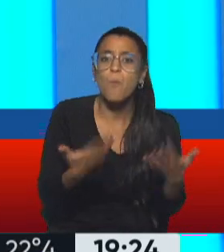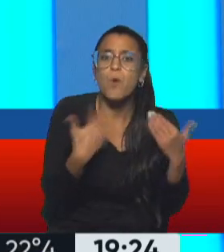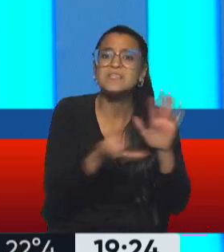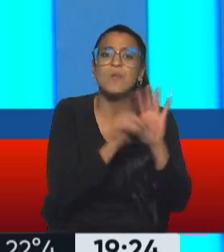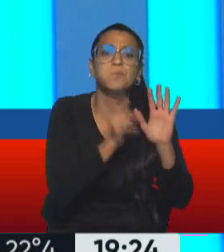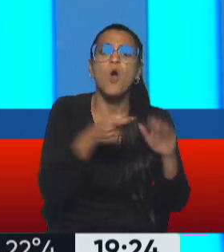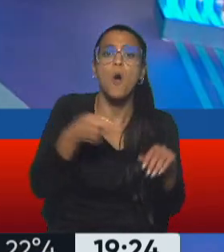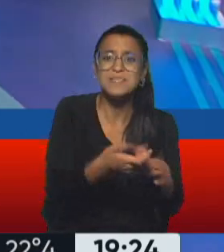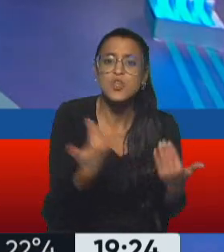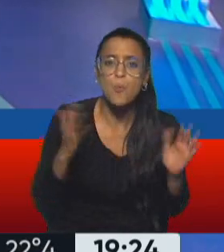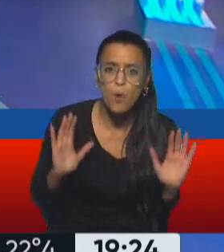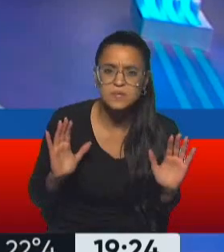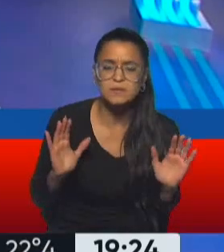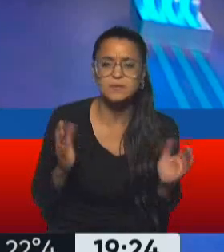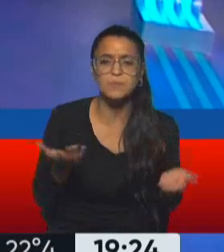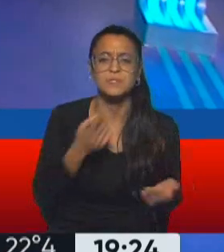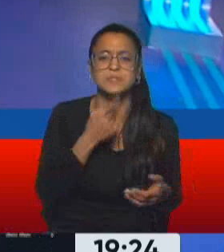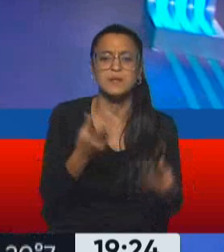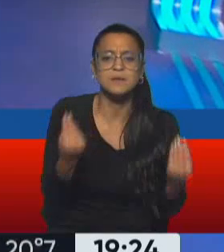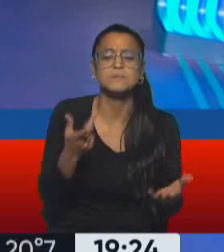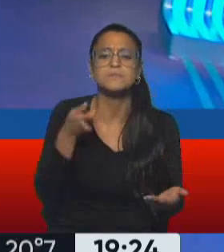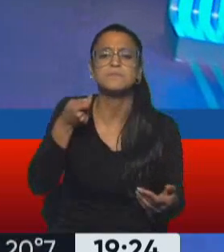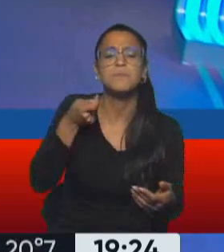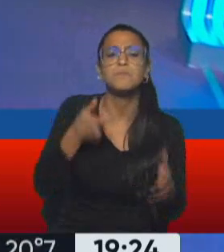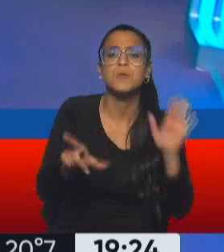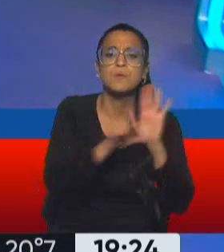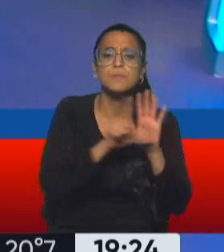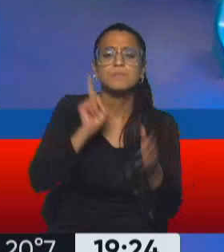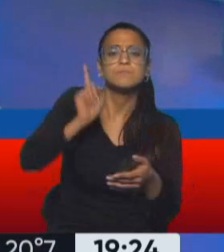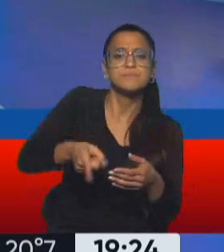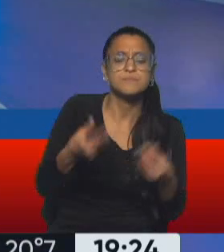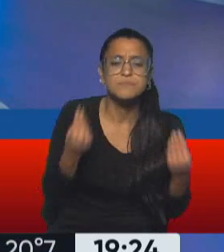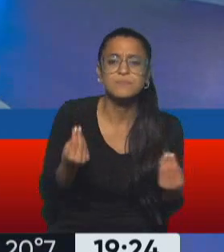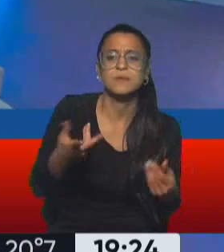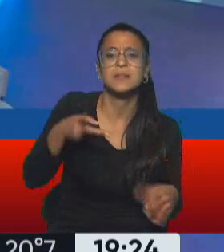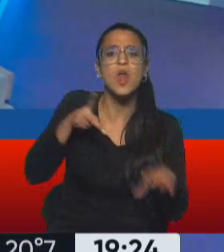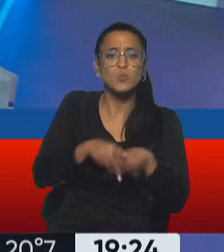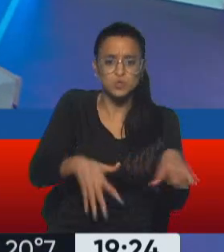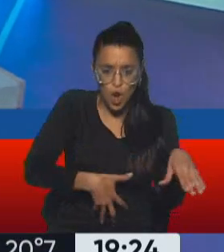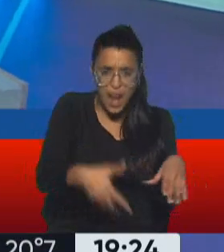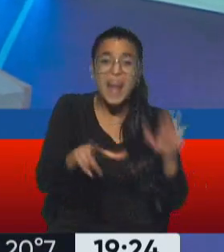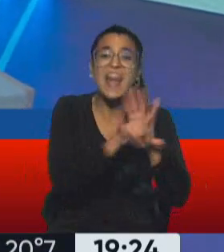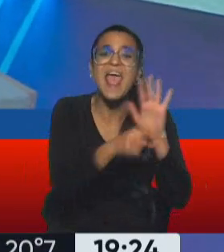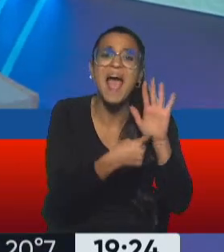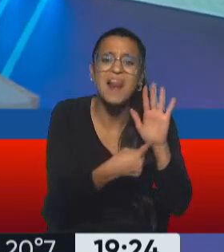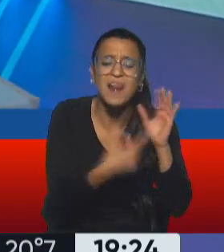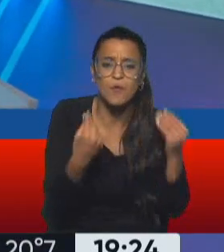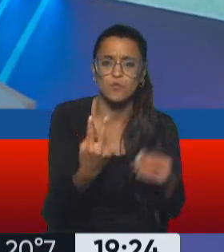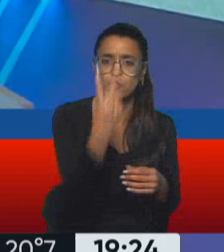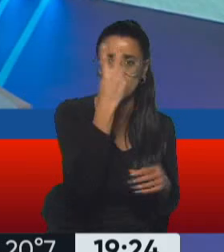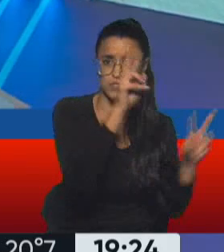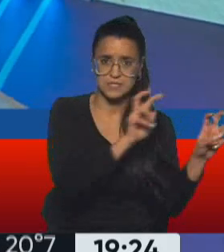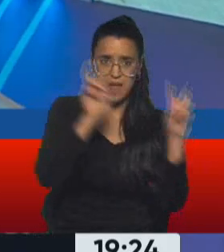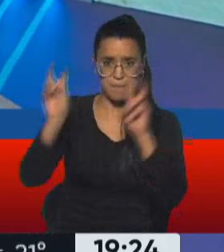de homicidio. ¿Cómo es que se le puede imputar homicidio a partir de la interrupción legal del embarazo? Bueno, básicamente hay dos cuestiones